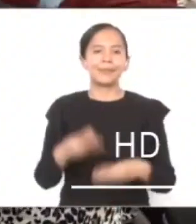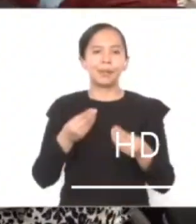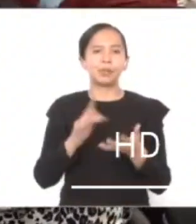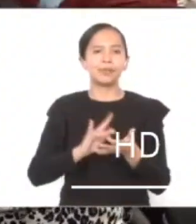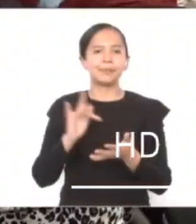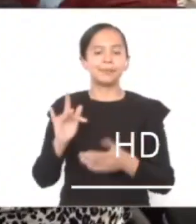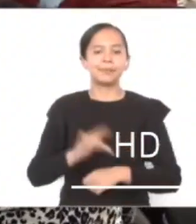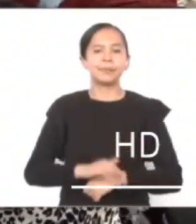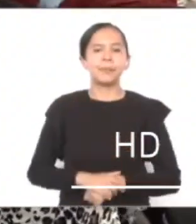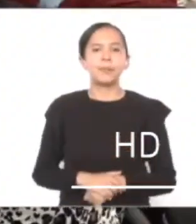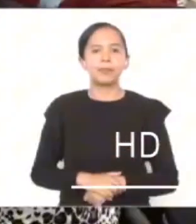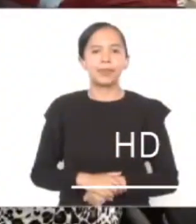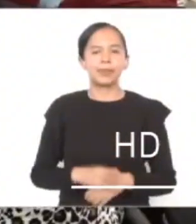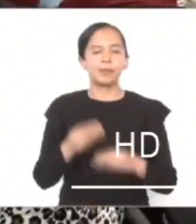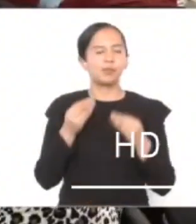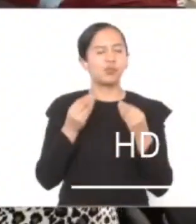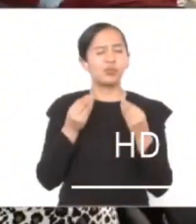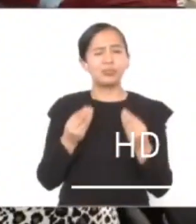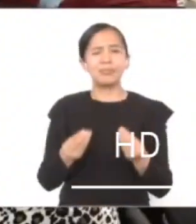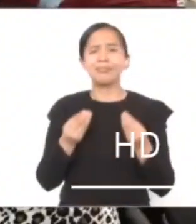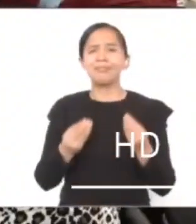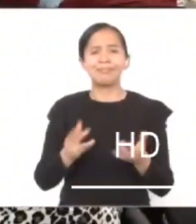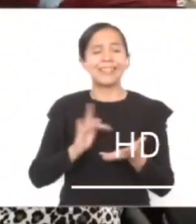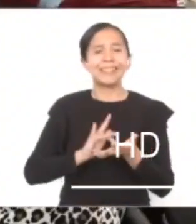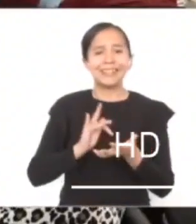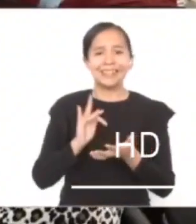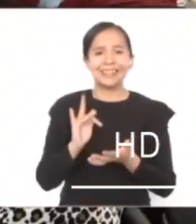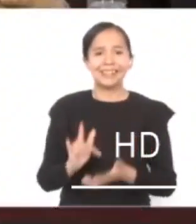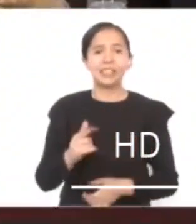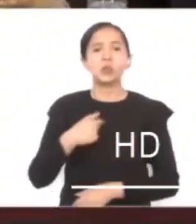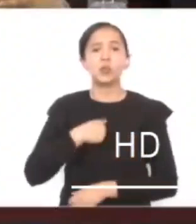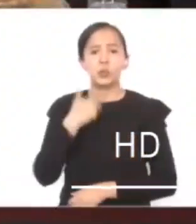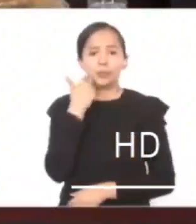Muchas gracias, muchas gracias. Quiero